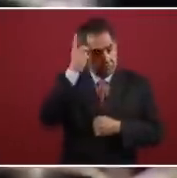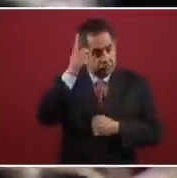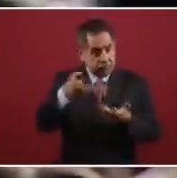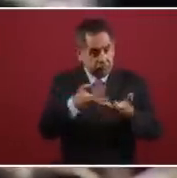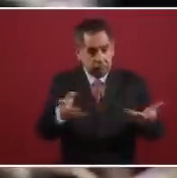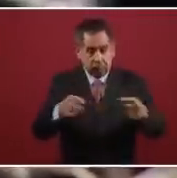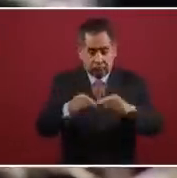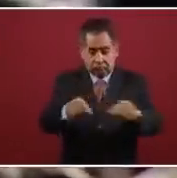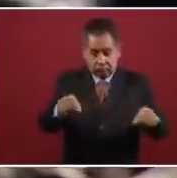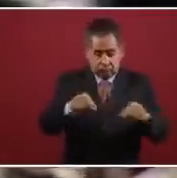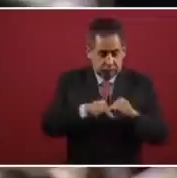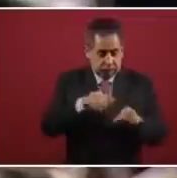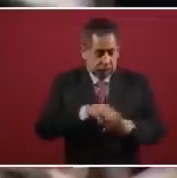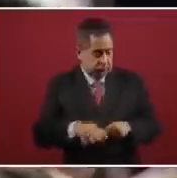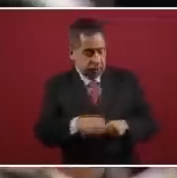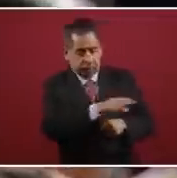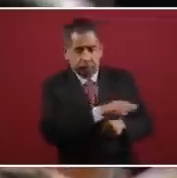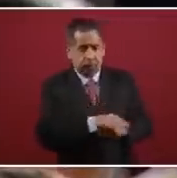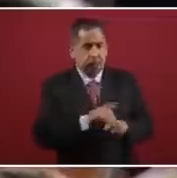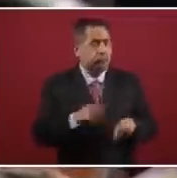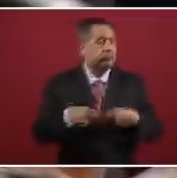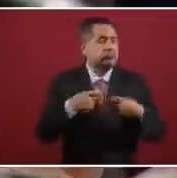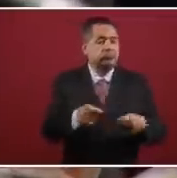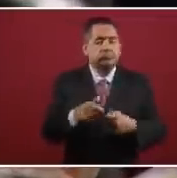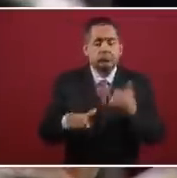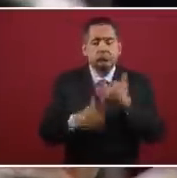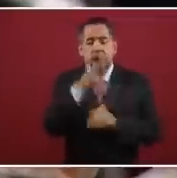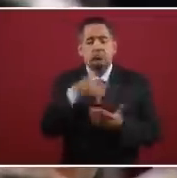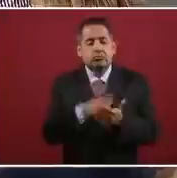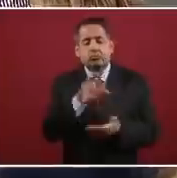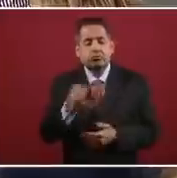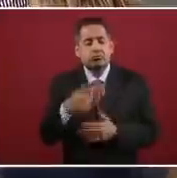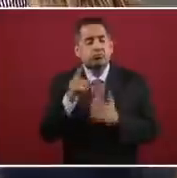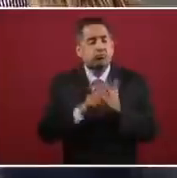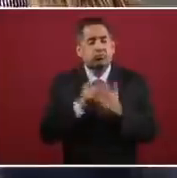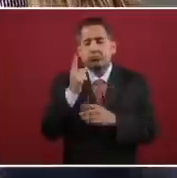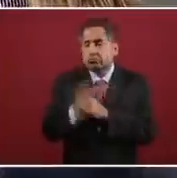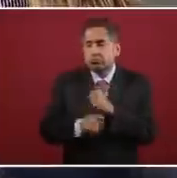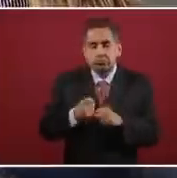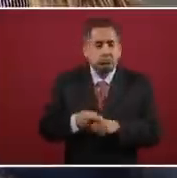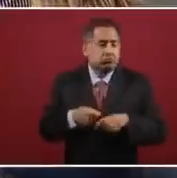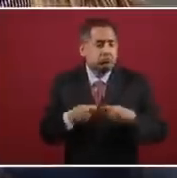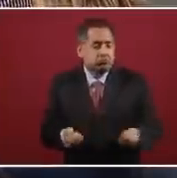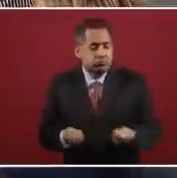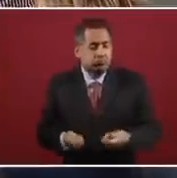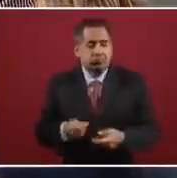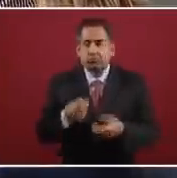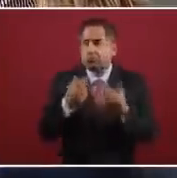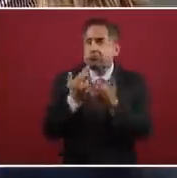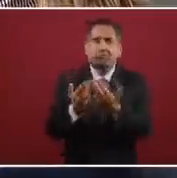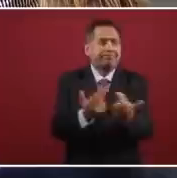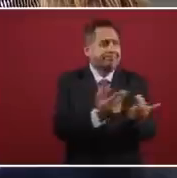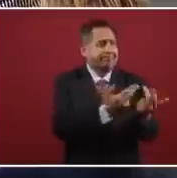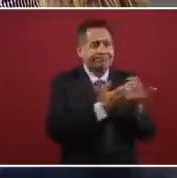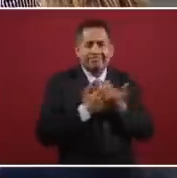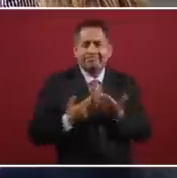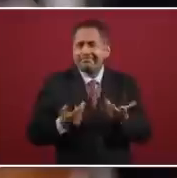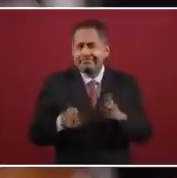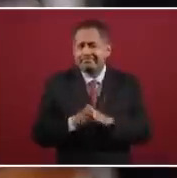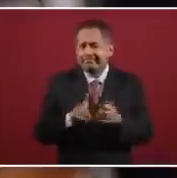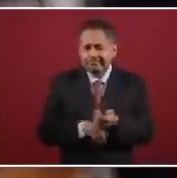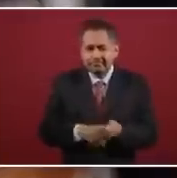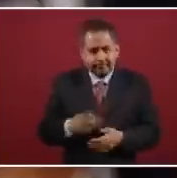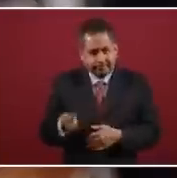del ejido Plan Nacional Agrario reciben 12.500 pesos al año, más el impacto ambiental a la población.